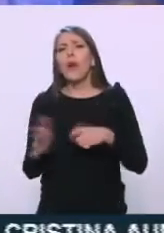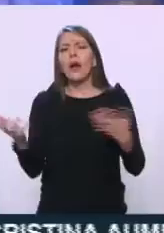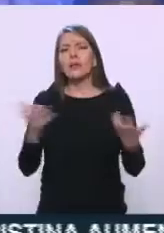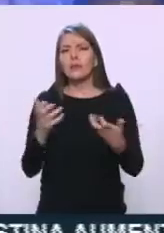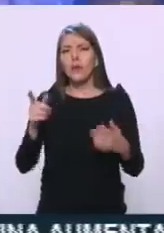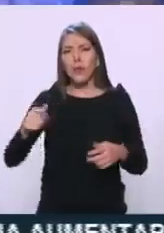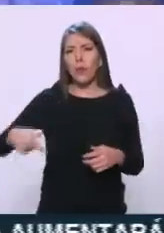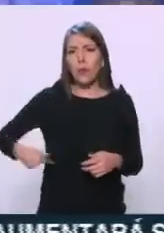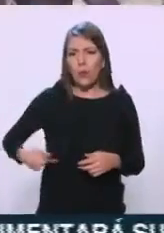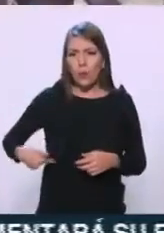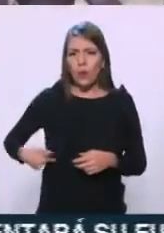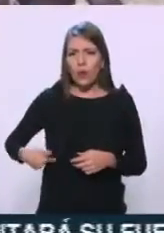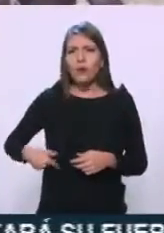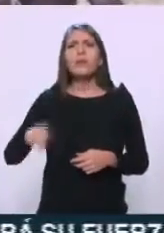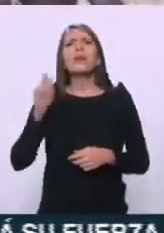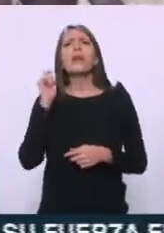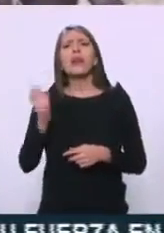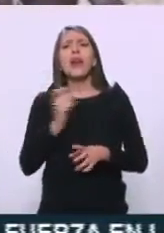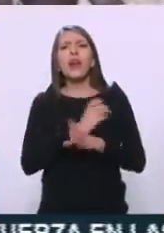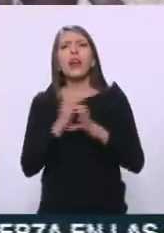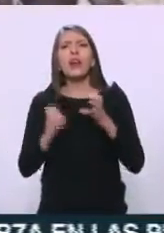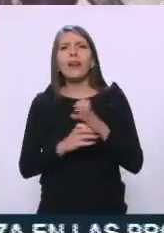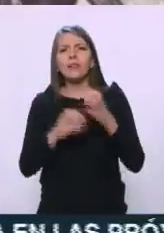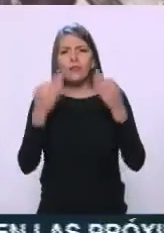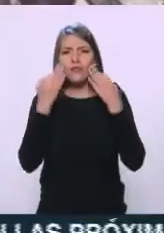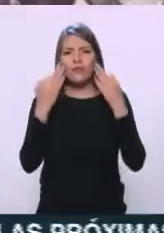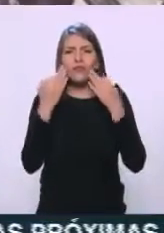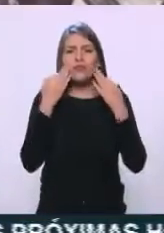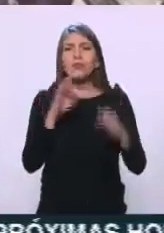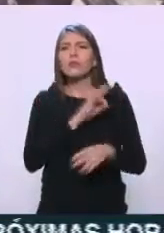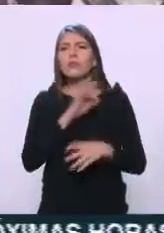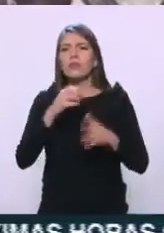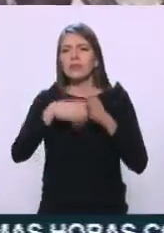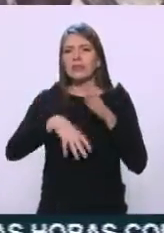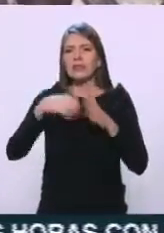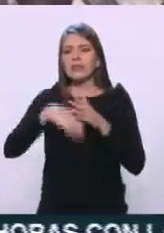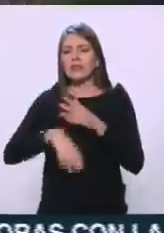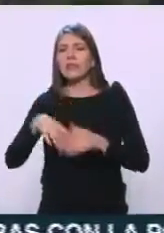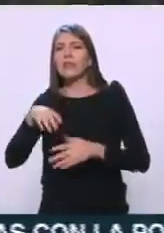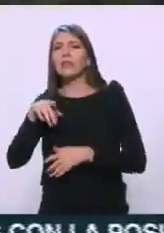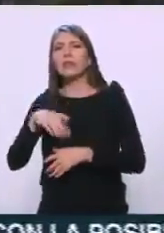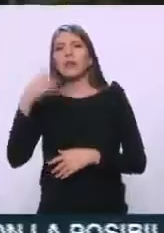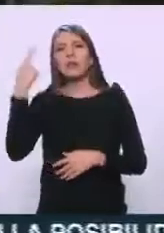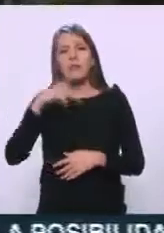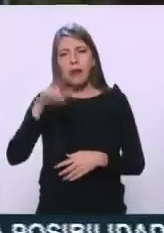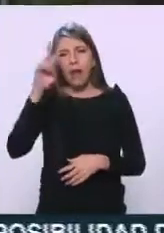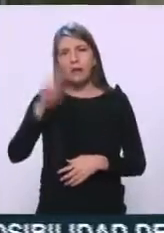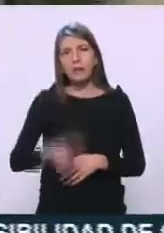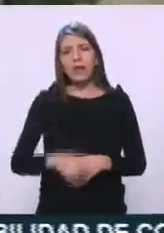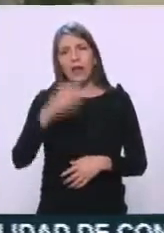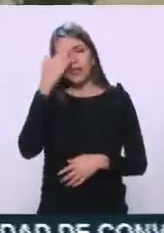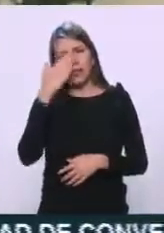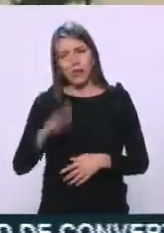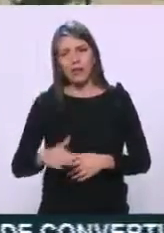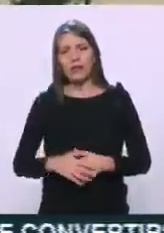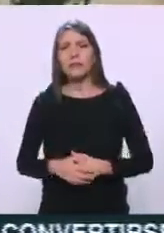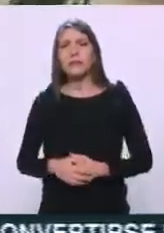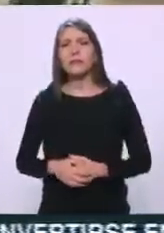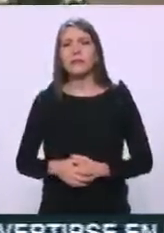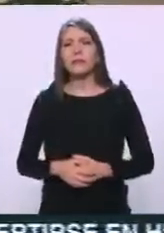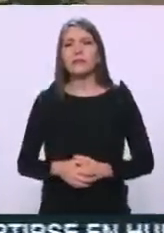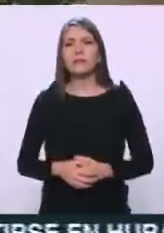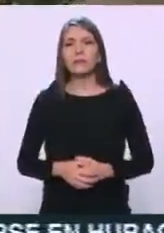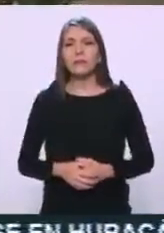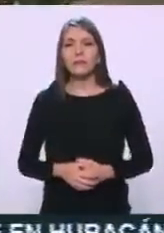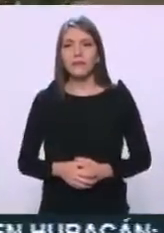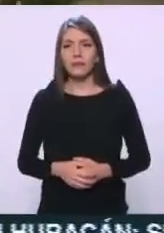¿Qué evidencias pudieron destruirse? ¿Quién tomó la decisión política de ocultar la verdad? Víctor Ronquillo